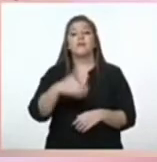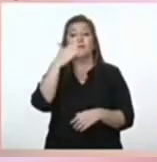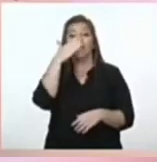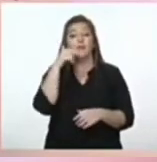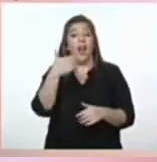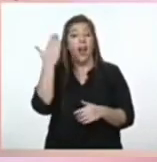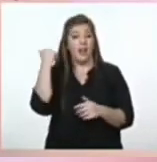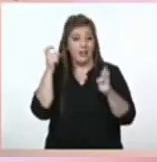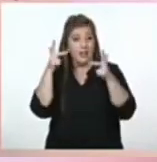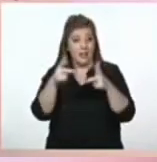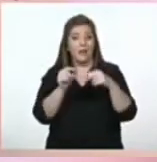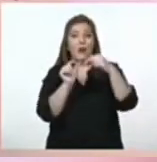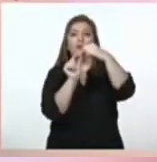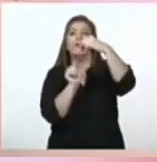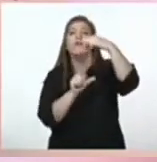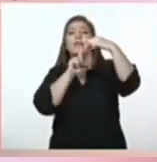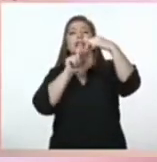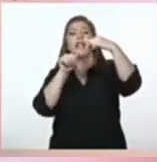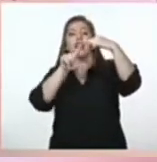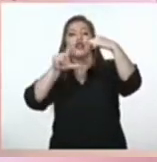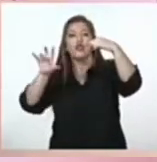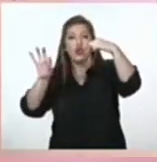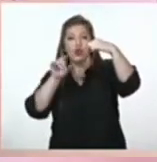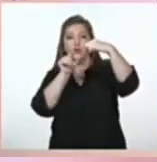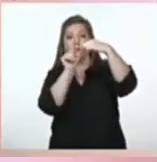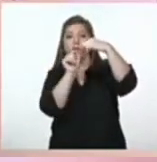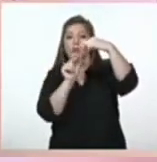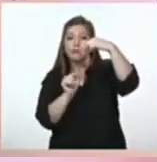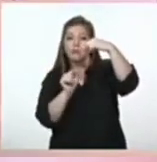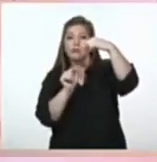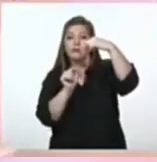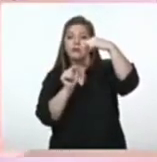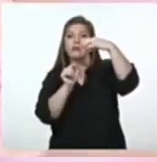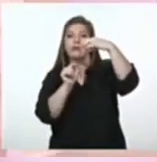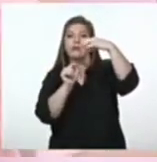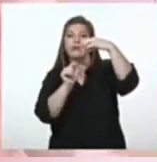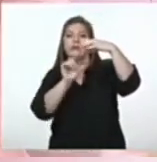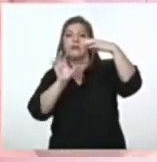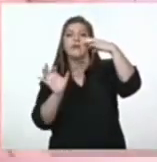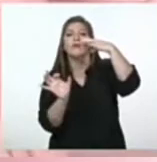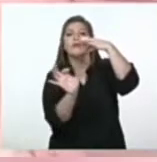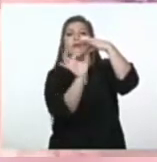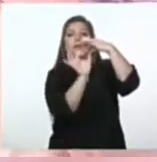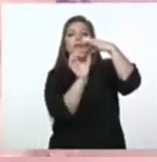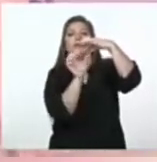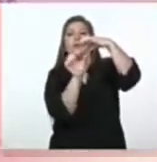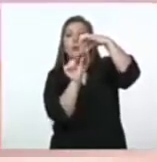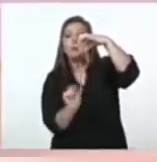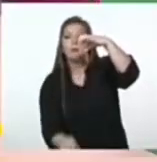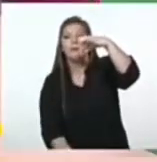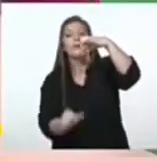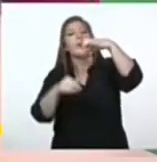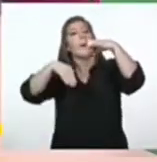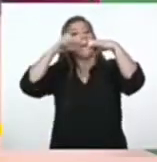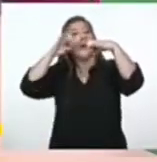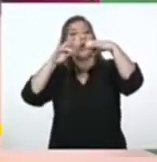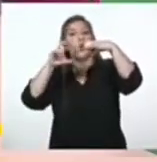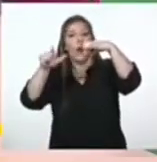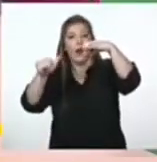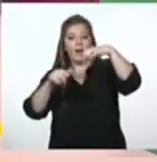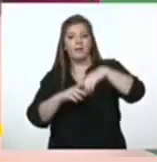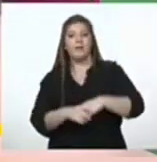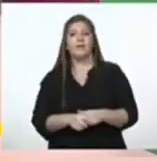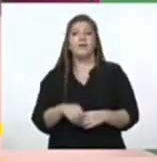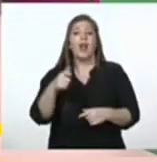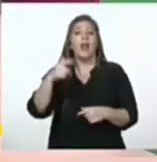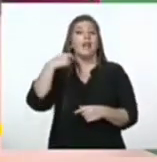decíamos antes, del tallo encefálico o tronco encefálico, está la médula espinal, ¿sí? La médula espinal, ¿hasta dónde llega que la acá médula en esta